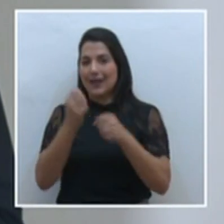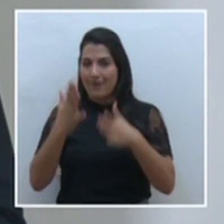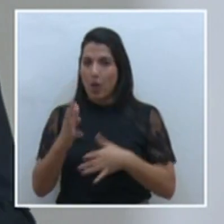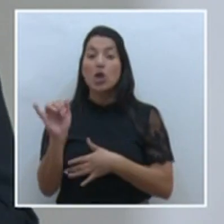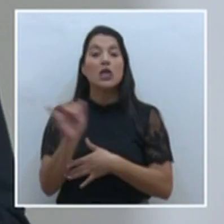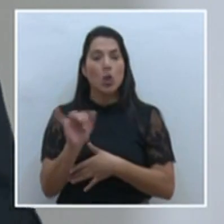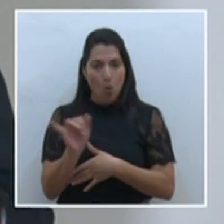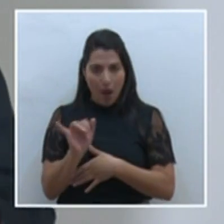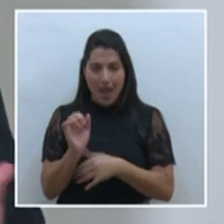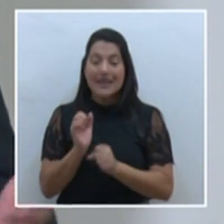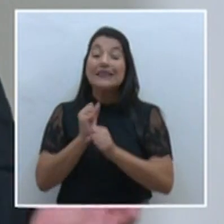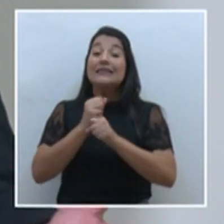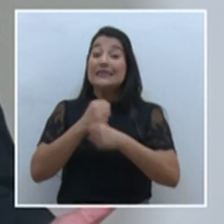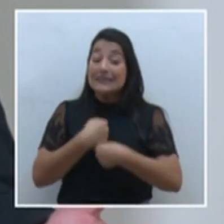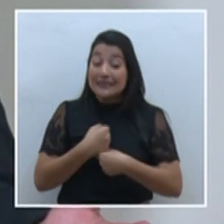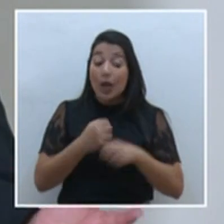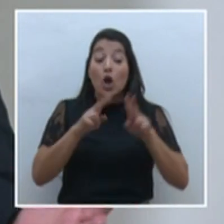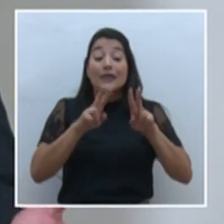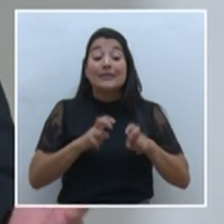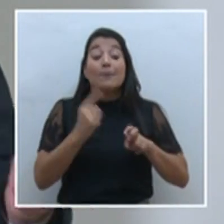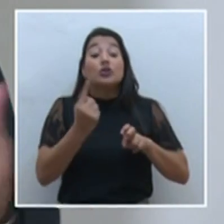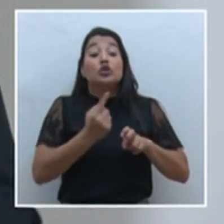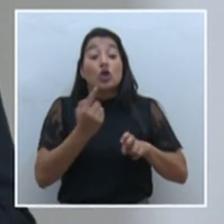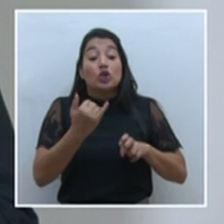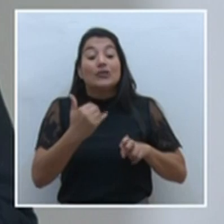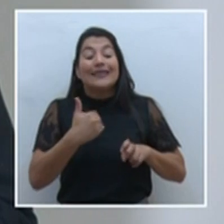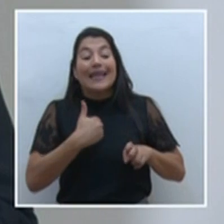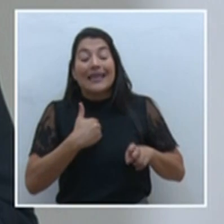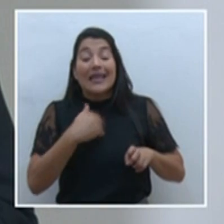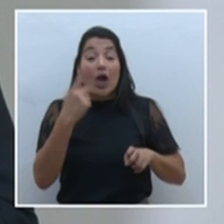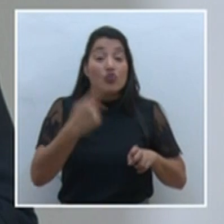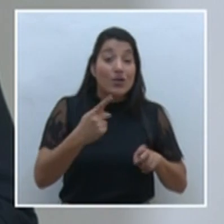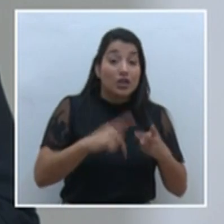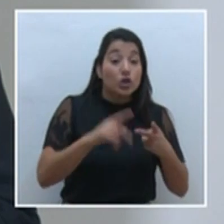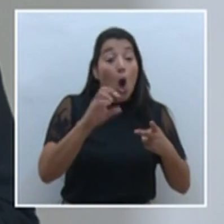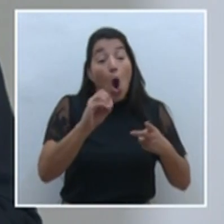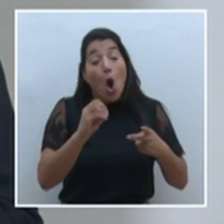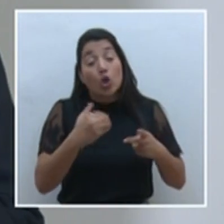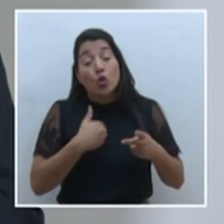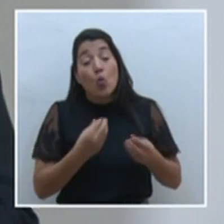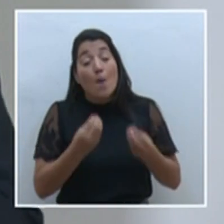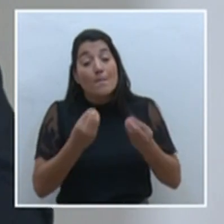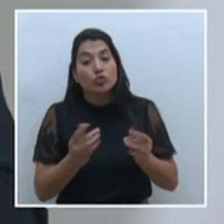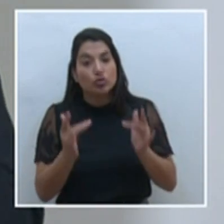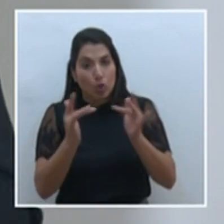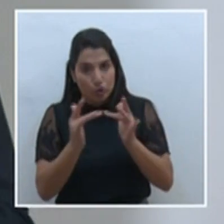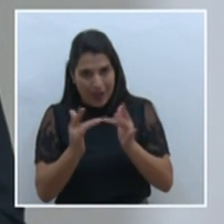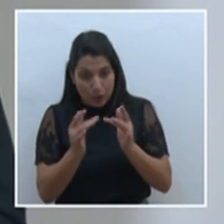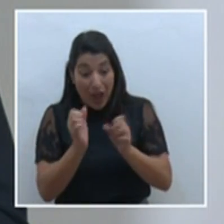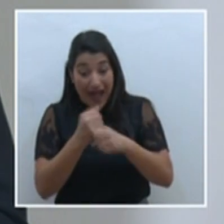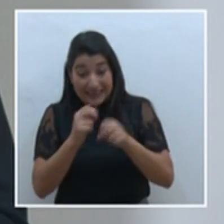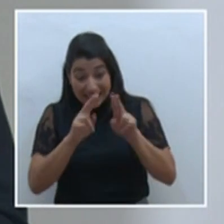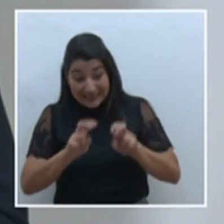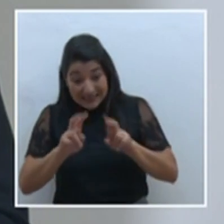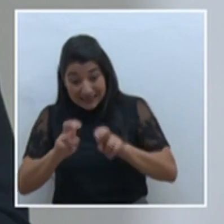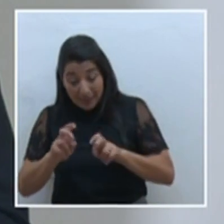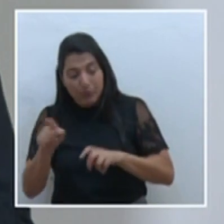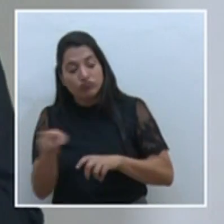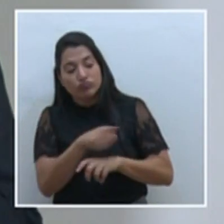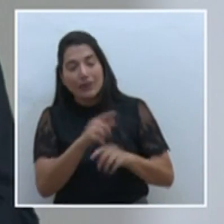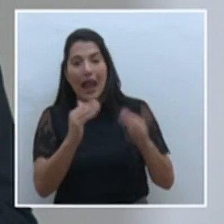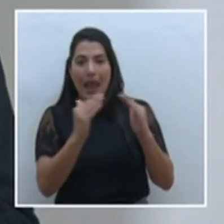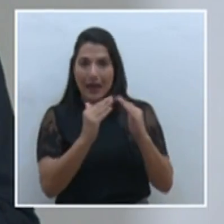tomaron pruebas a los que tenían factores de riesgo o que estuvieron en contacto mucho tiempo con el paciente y se envían a la casa como medida